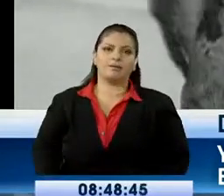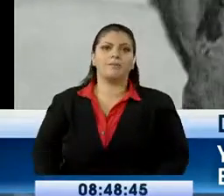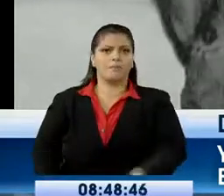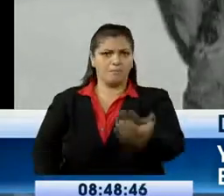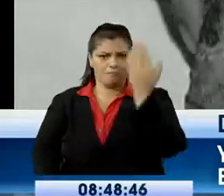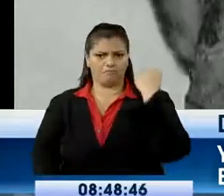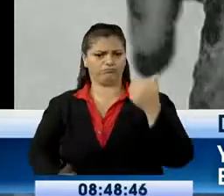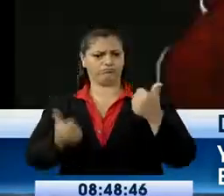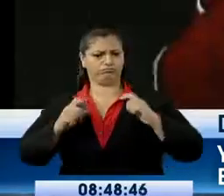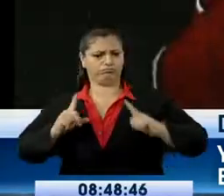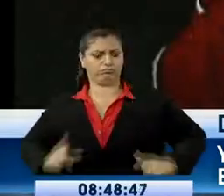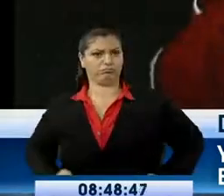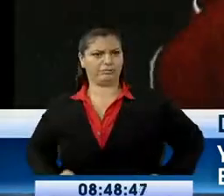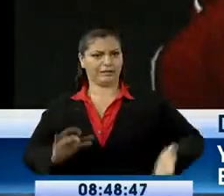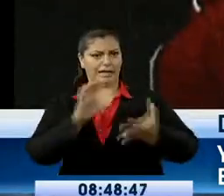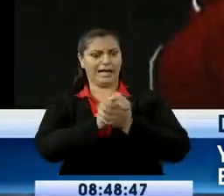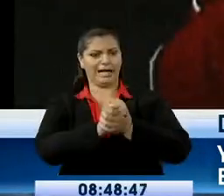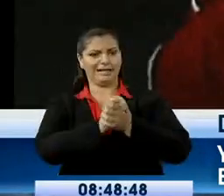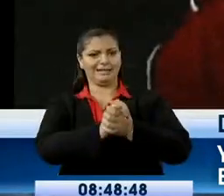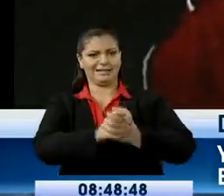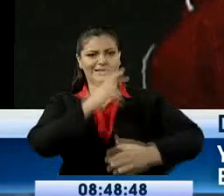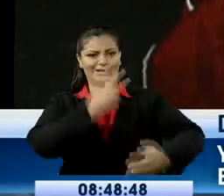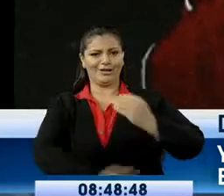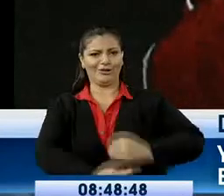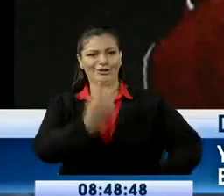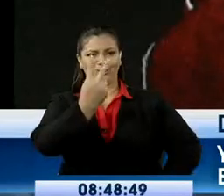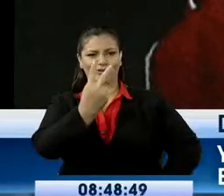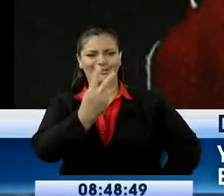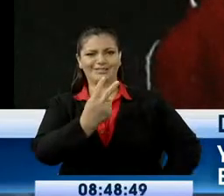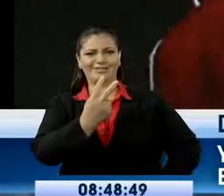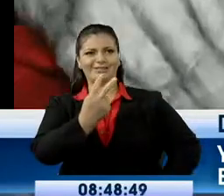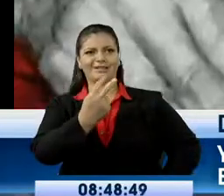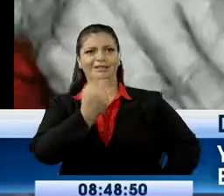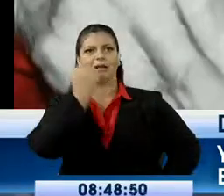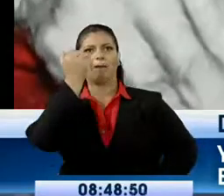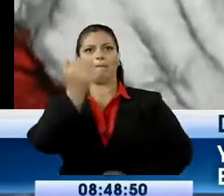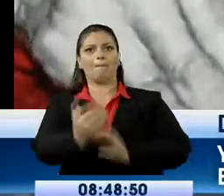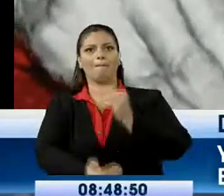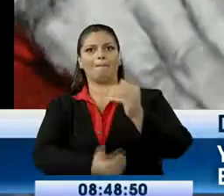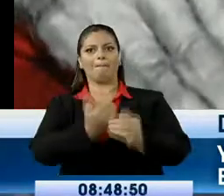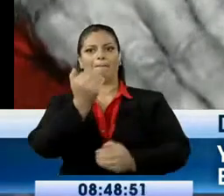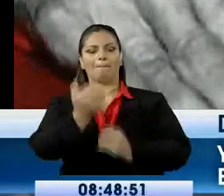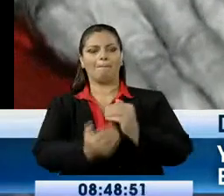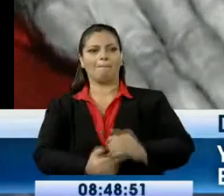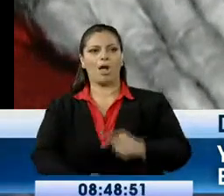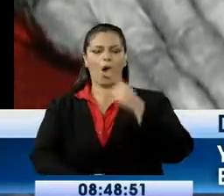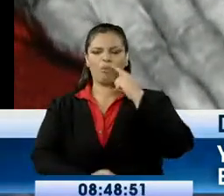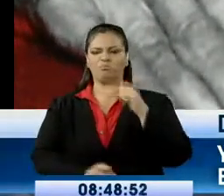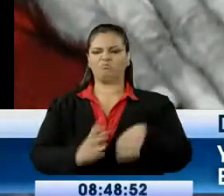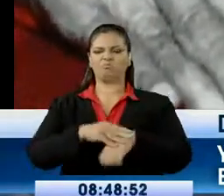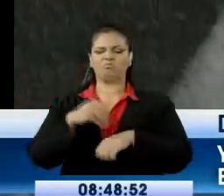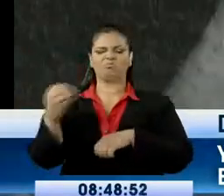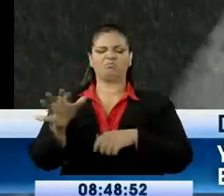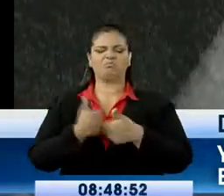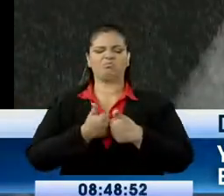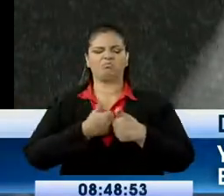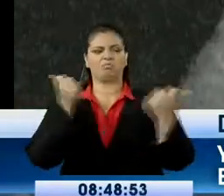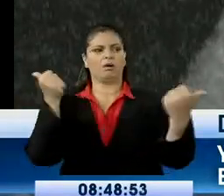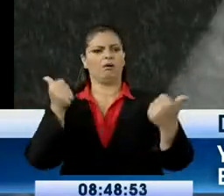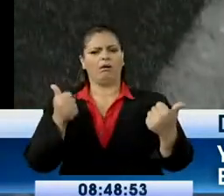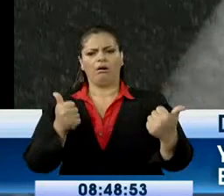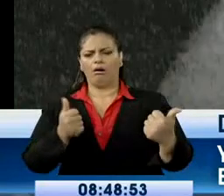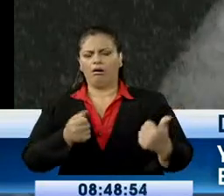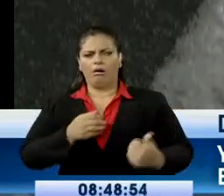y desapareció. Luego uno de ellos murió cuando era adolescente, el dolor más terrible para una madre. Después le